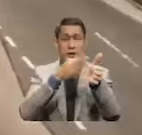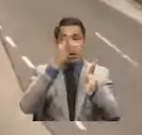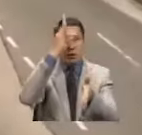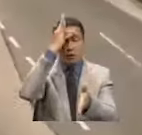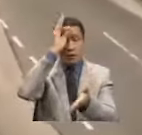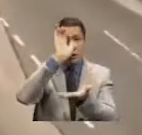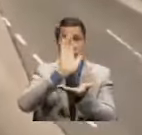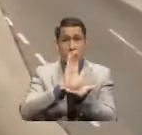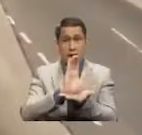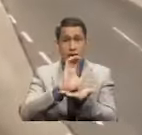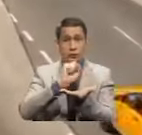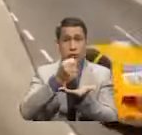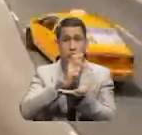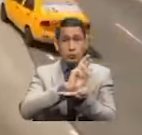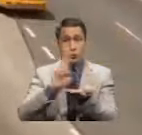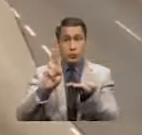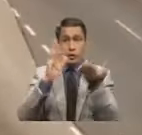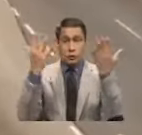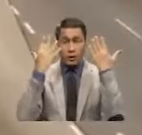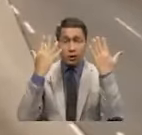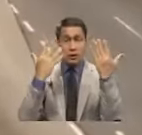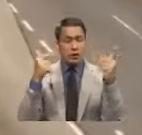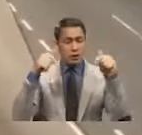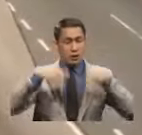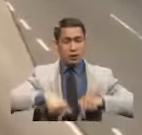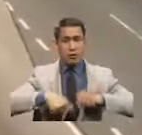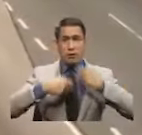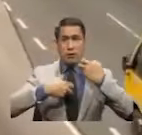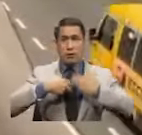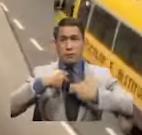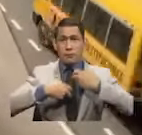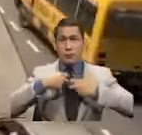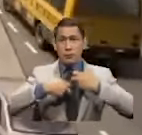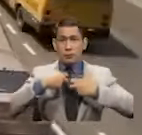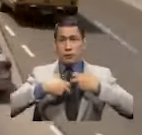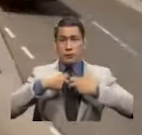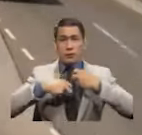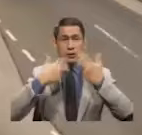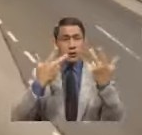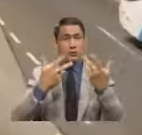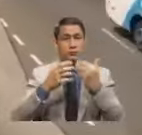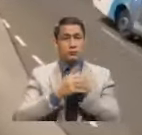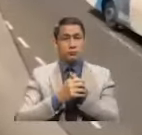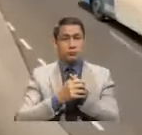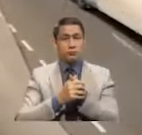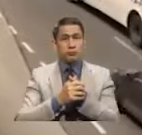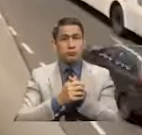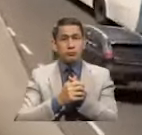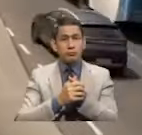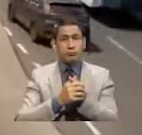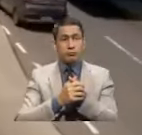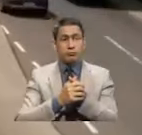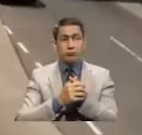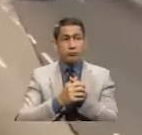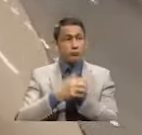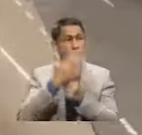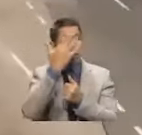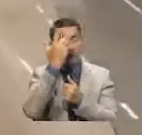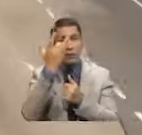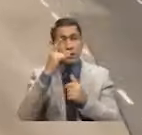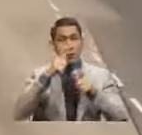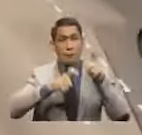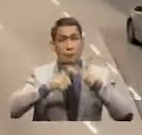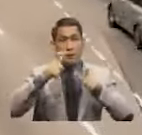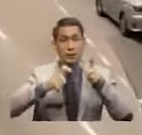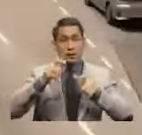Lies. Uno de los puntos críticos, ¿por qué se presenta acá este problema con las personas que necesitan dirigirse a sus